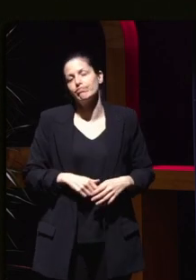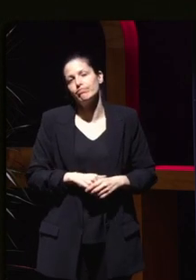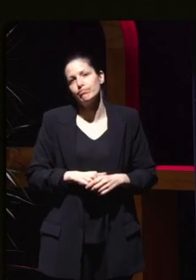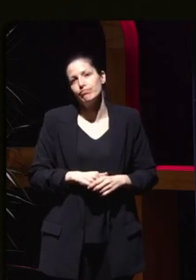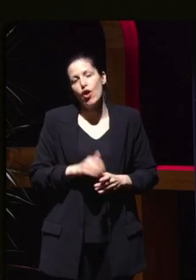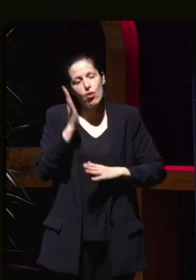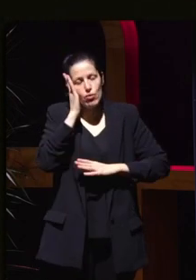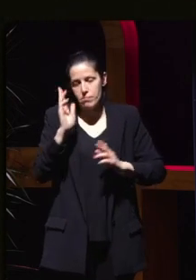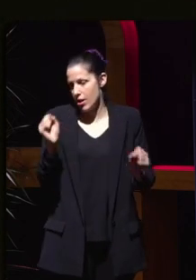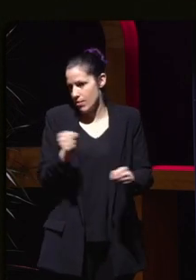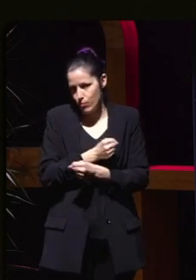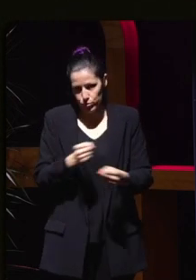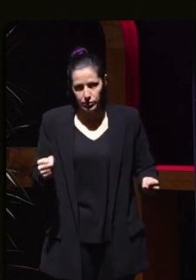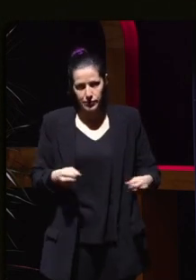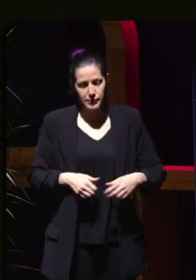mía